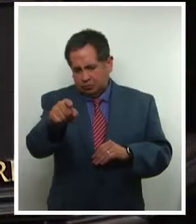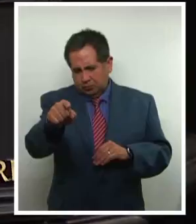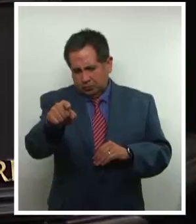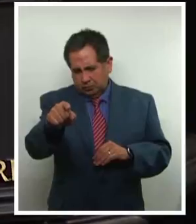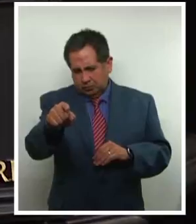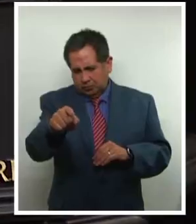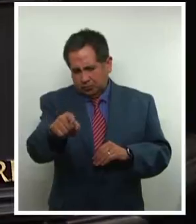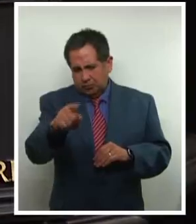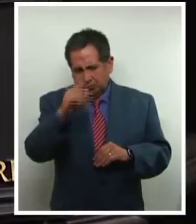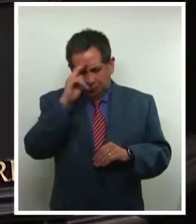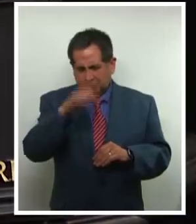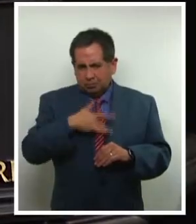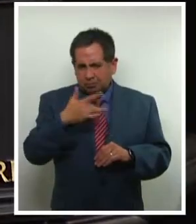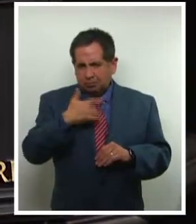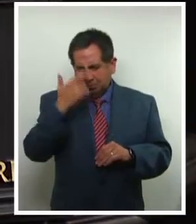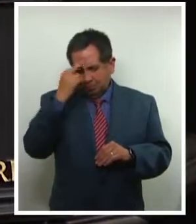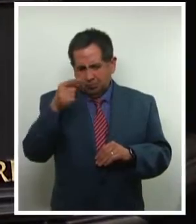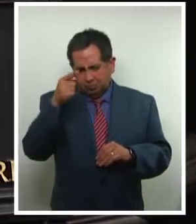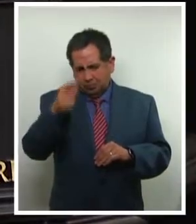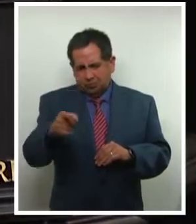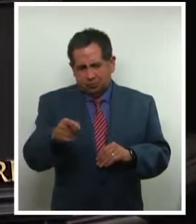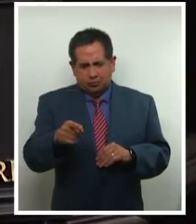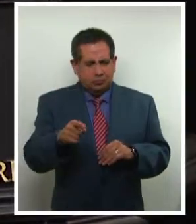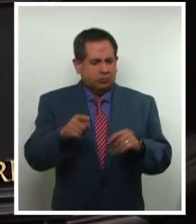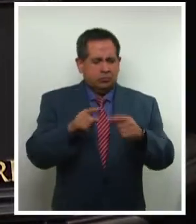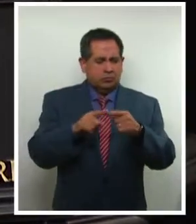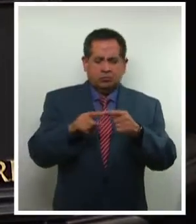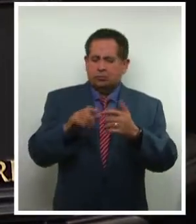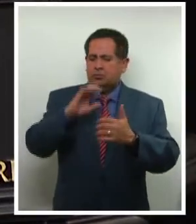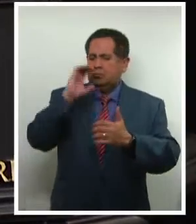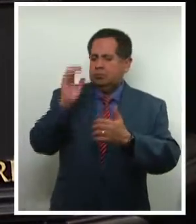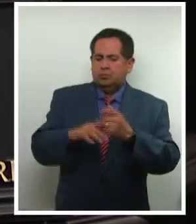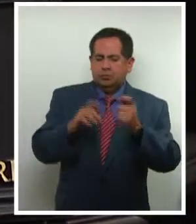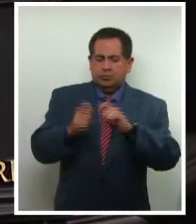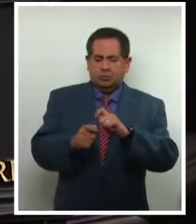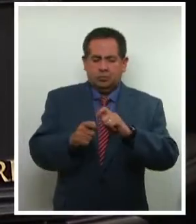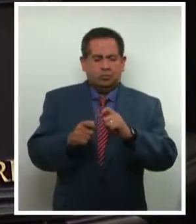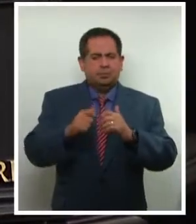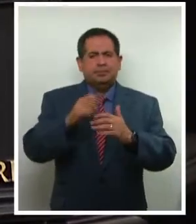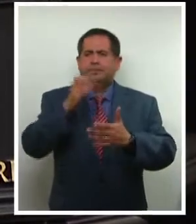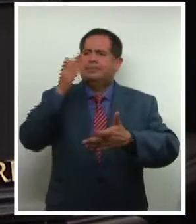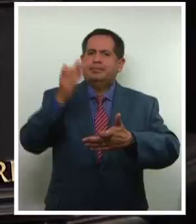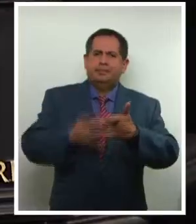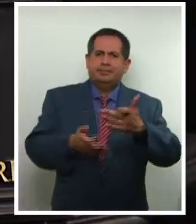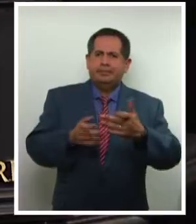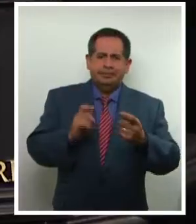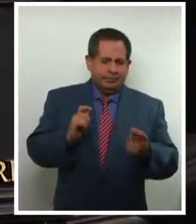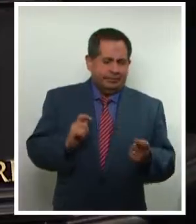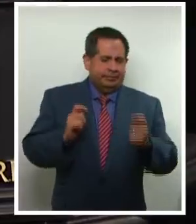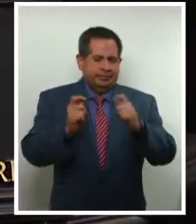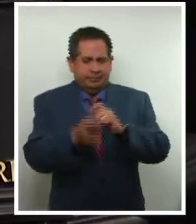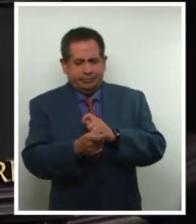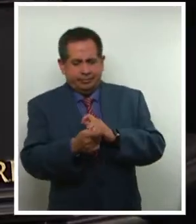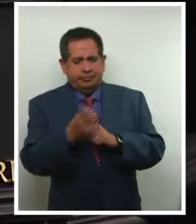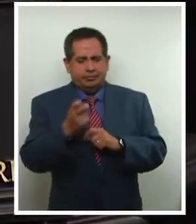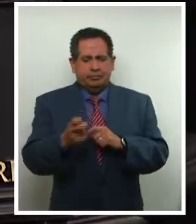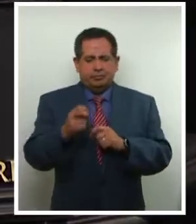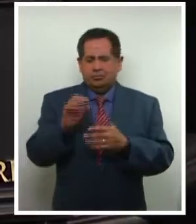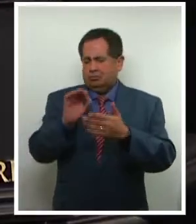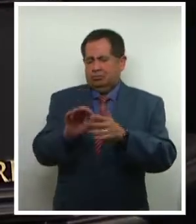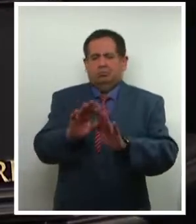me parece muy cierta, no la culminación, la fase final de esta transición,